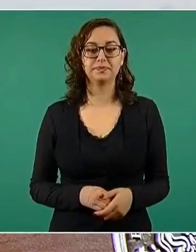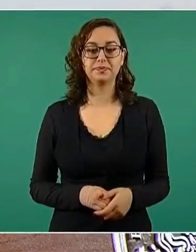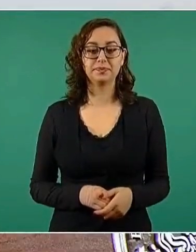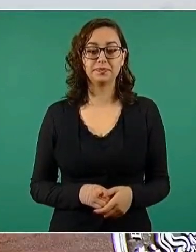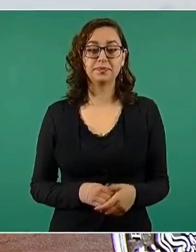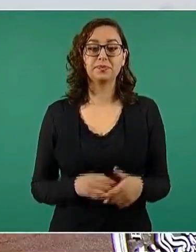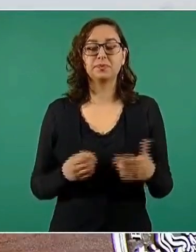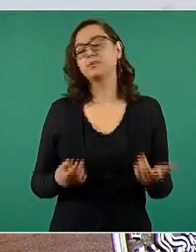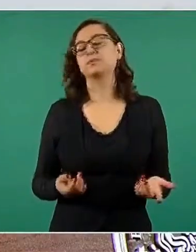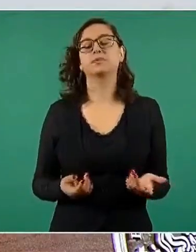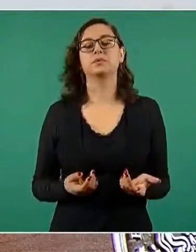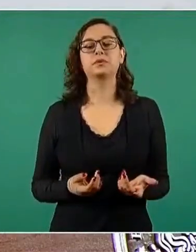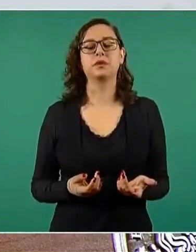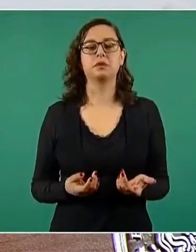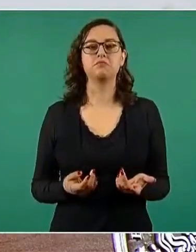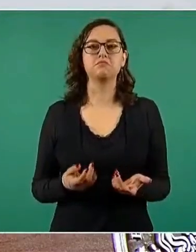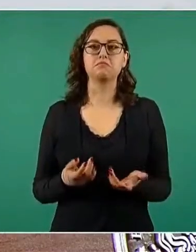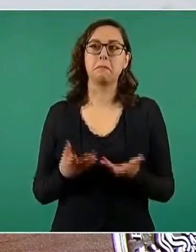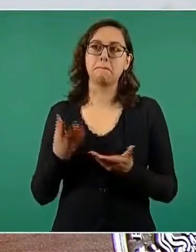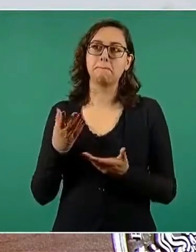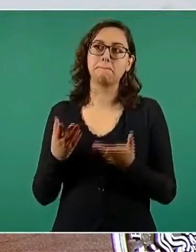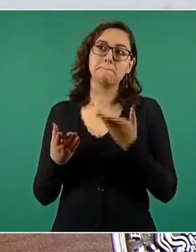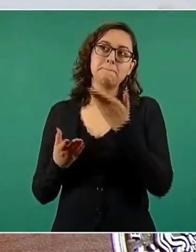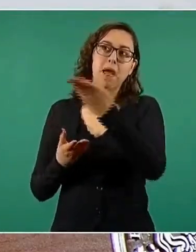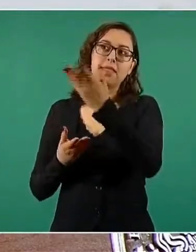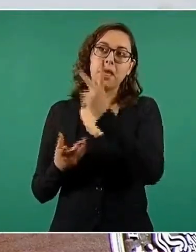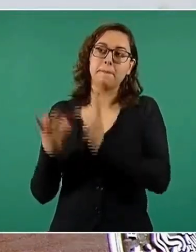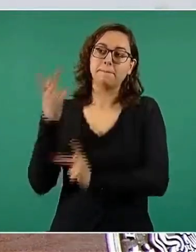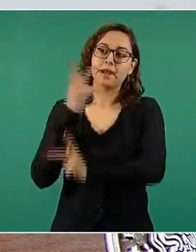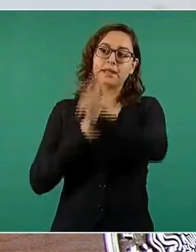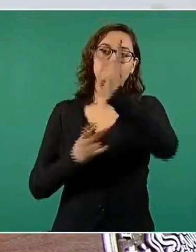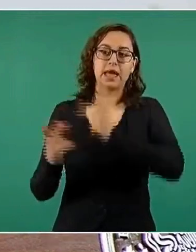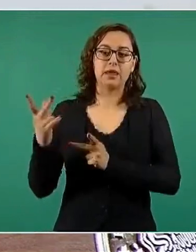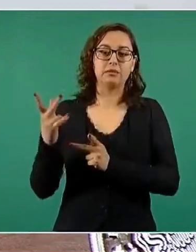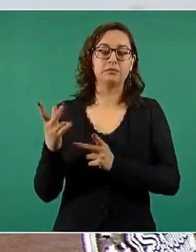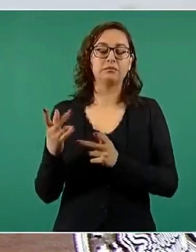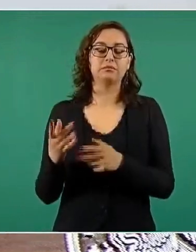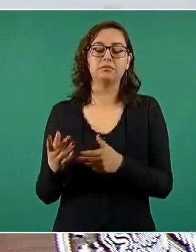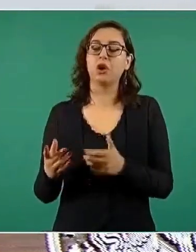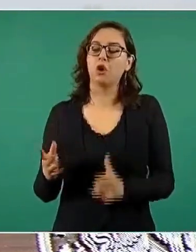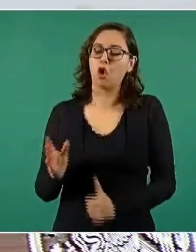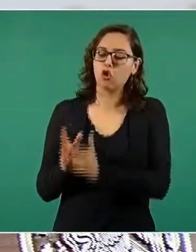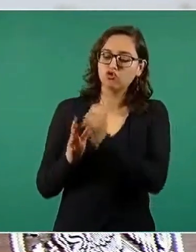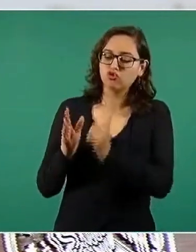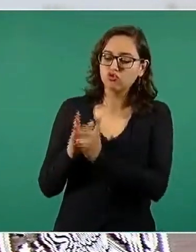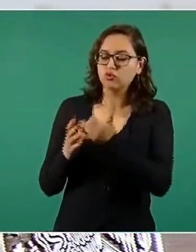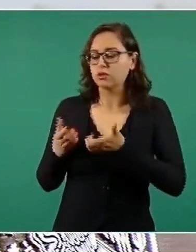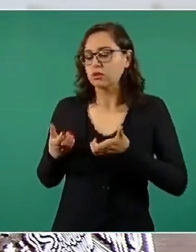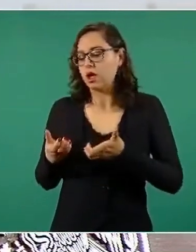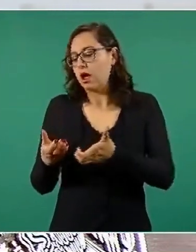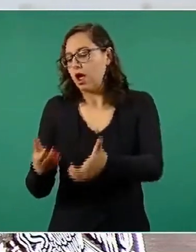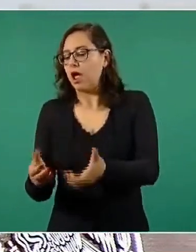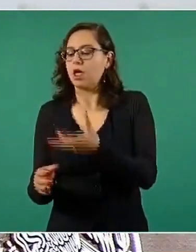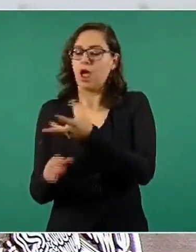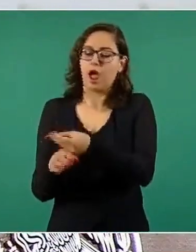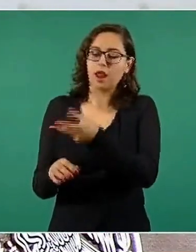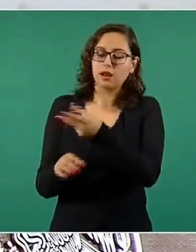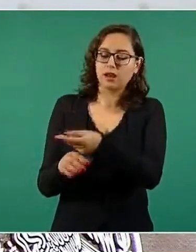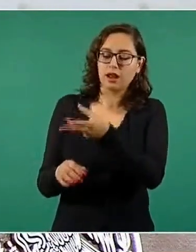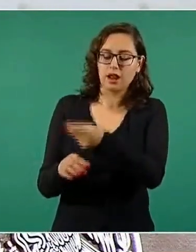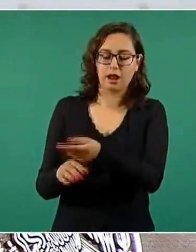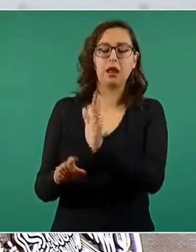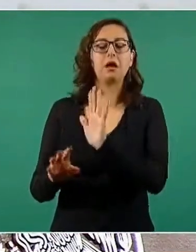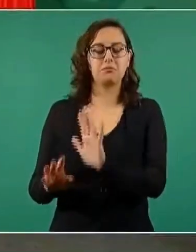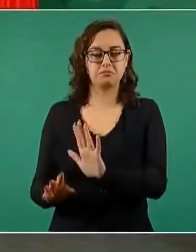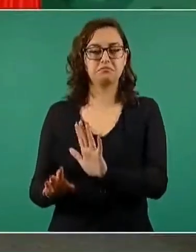para hacer banquetas supuestamente o pavimentar calles,